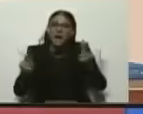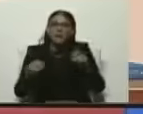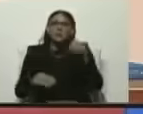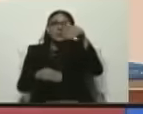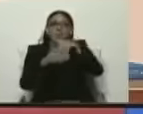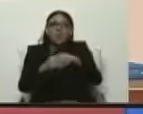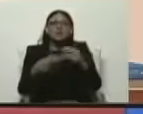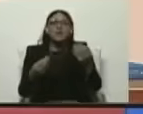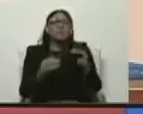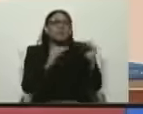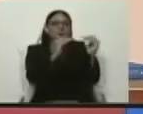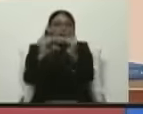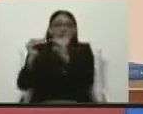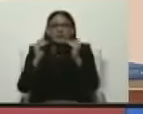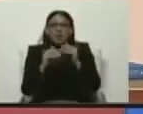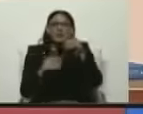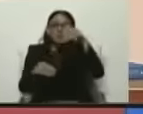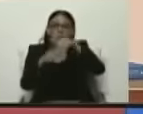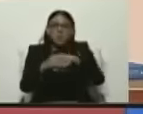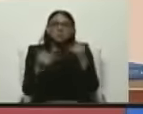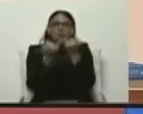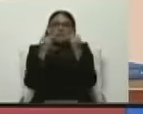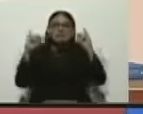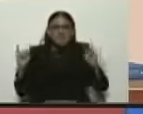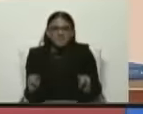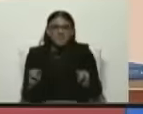por la independencia, votó por la soberanía.